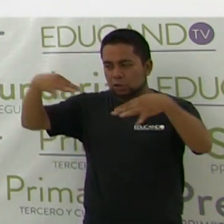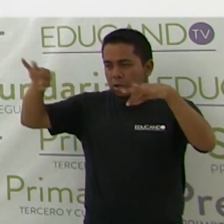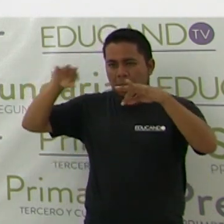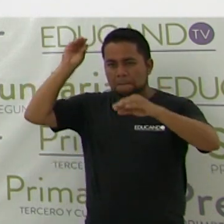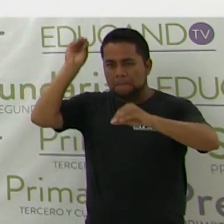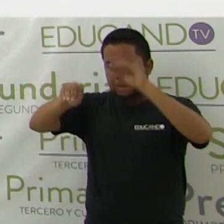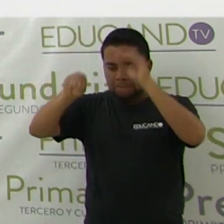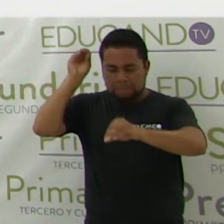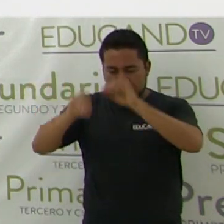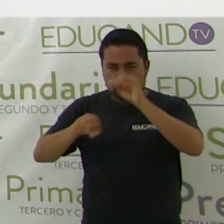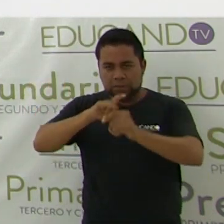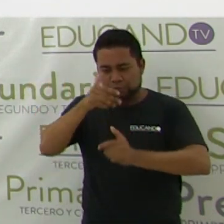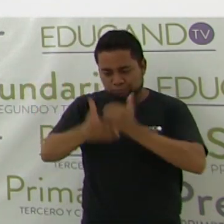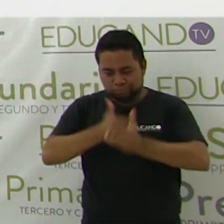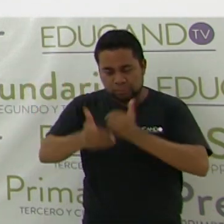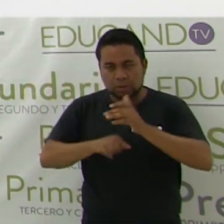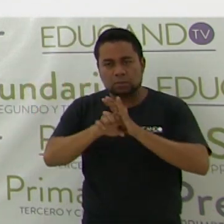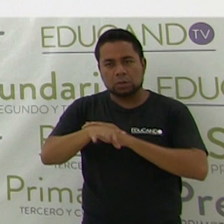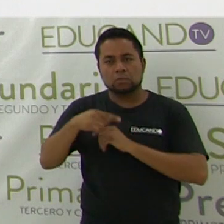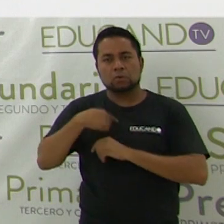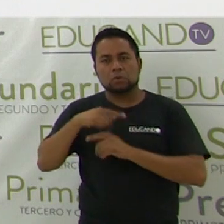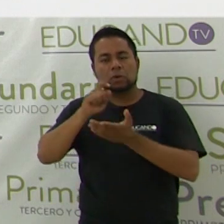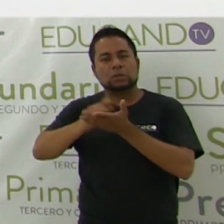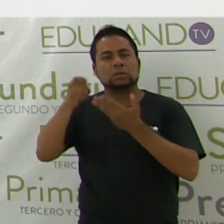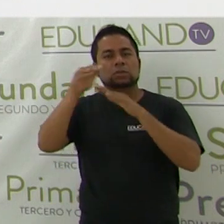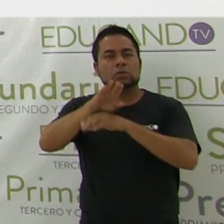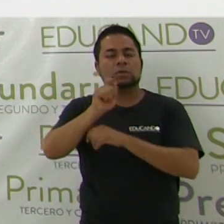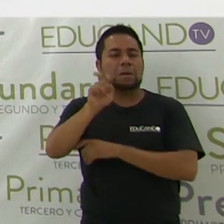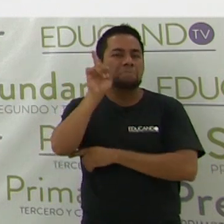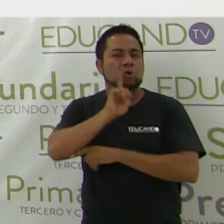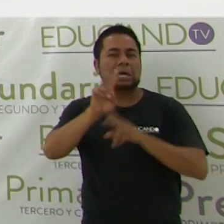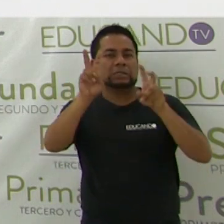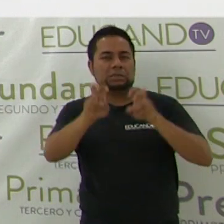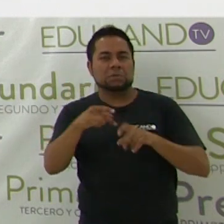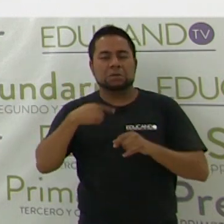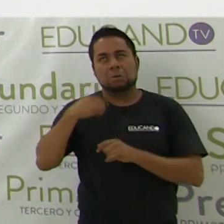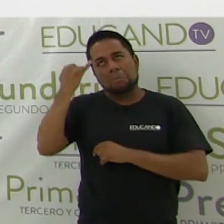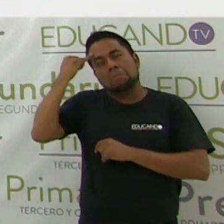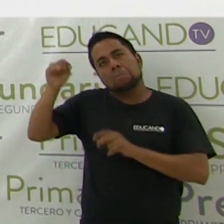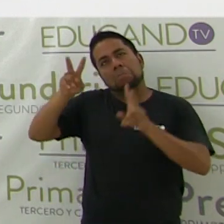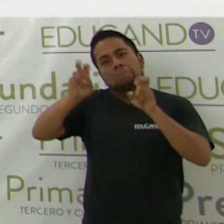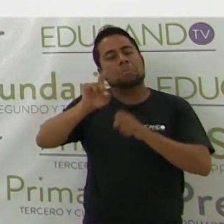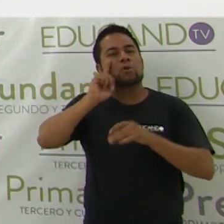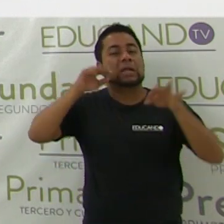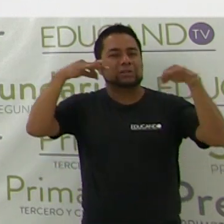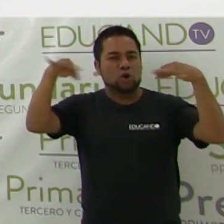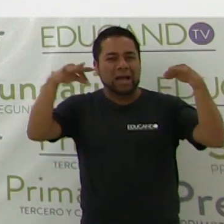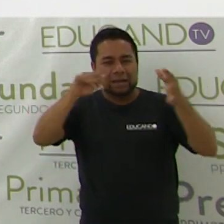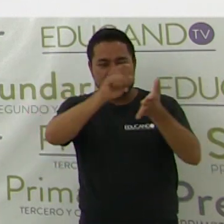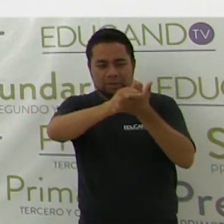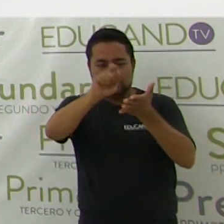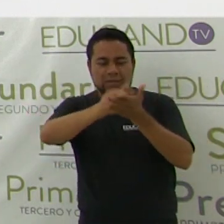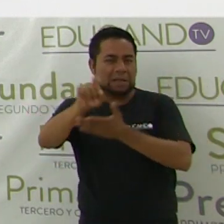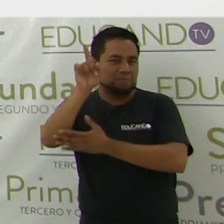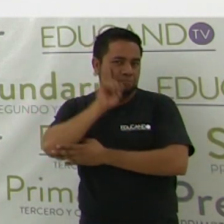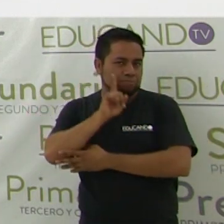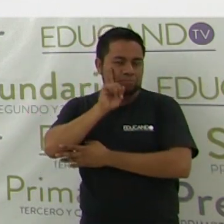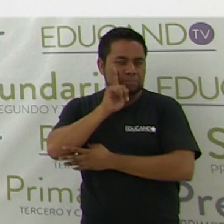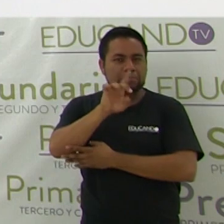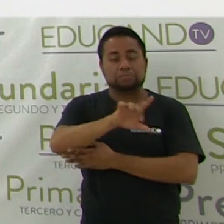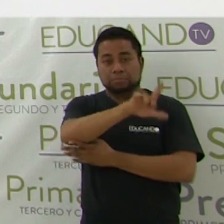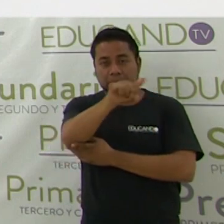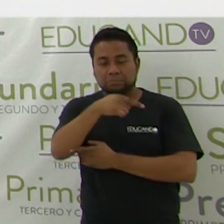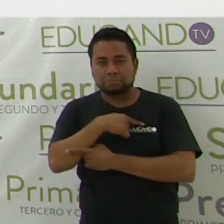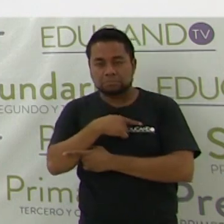y de ahí desarrollarlas. Por ejemplo, voy a escribir acerca de las mujeres y pongo mujeres en la hoja blanca. Y después